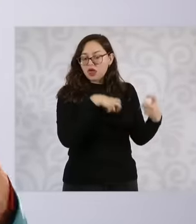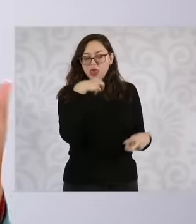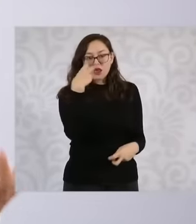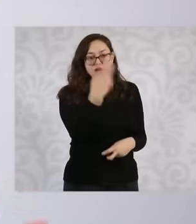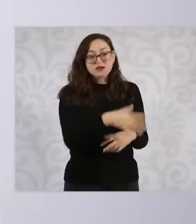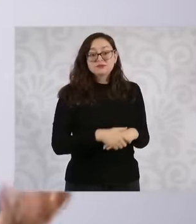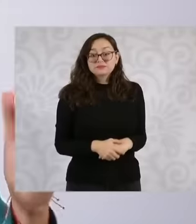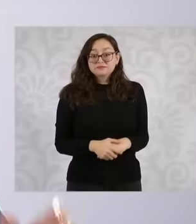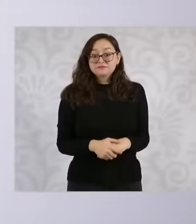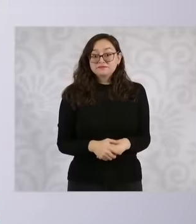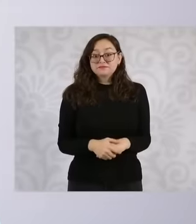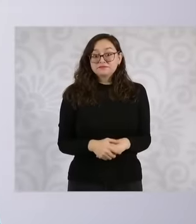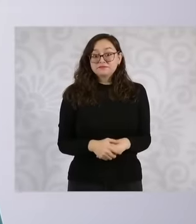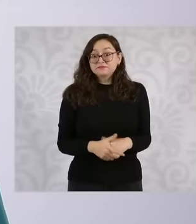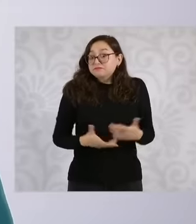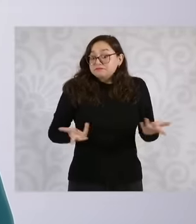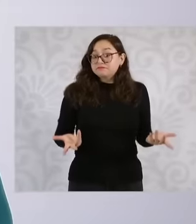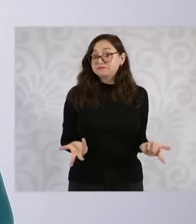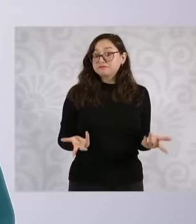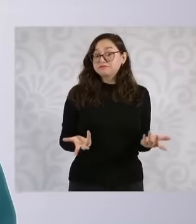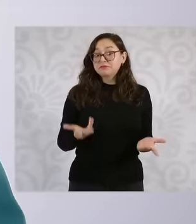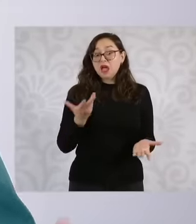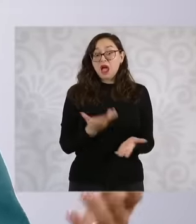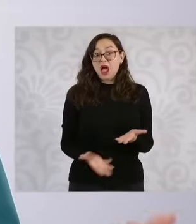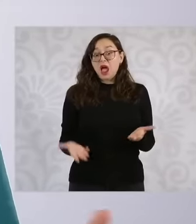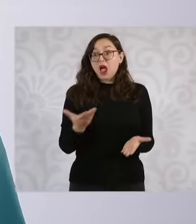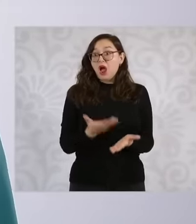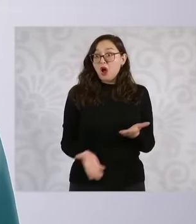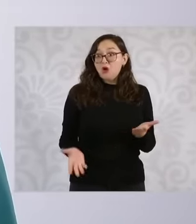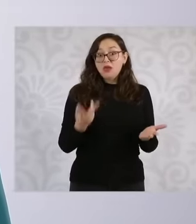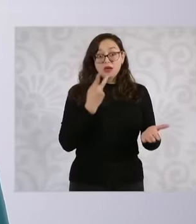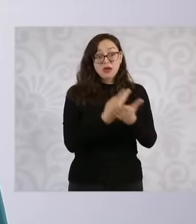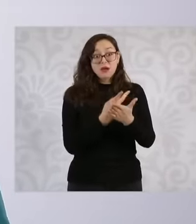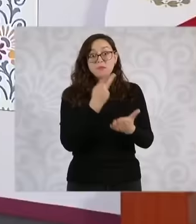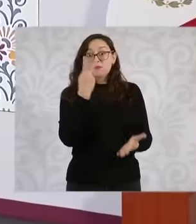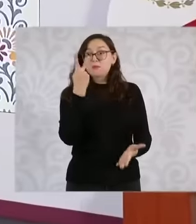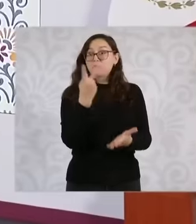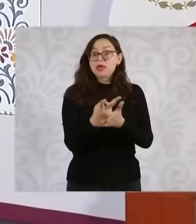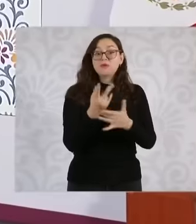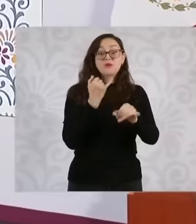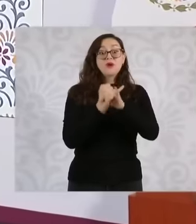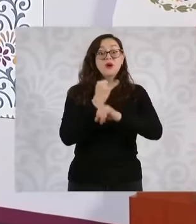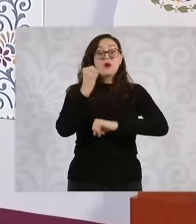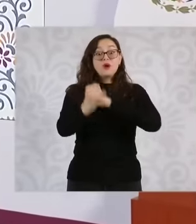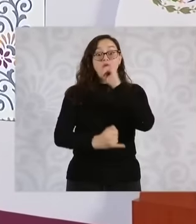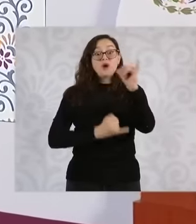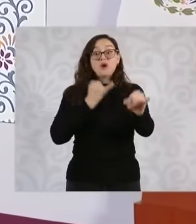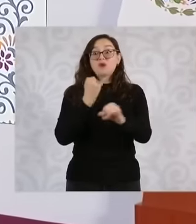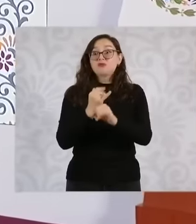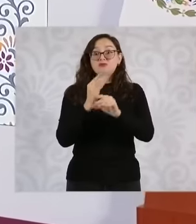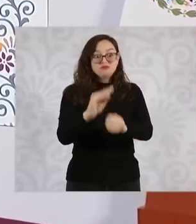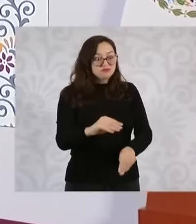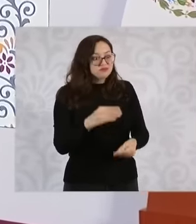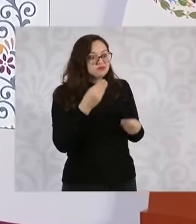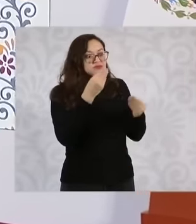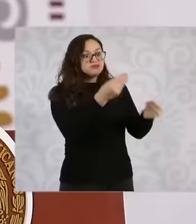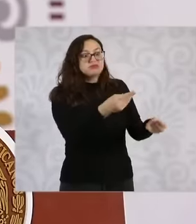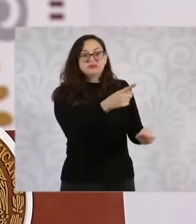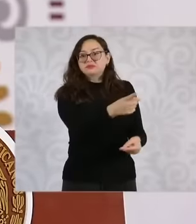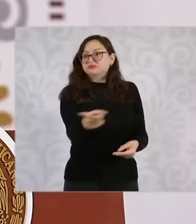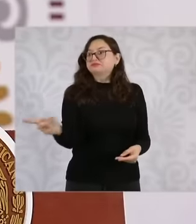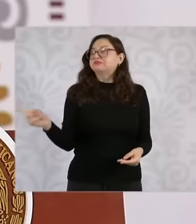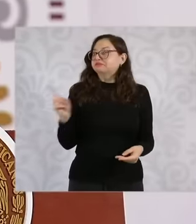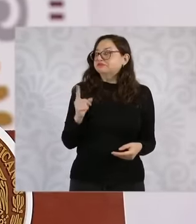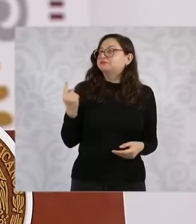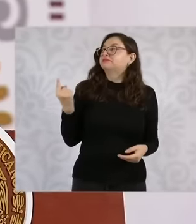a ver ahora qué digan todos ellos del premio internacional que recibió como uno